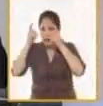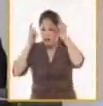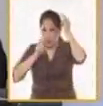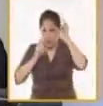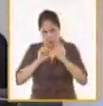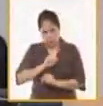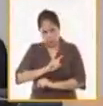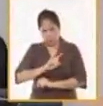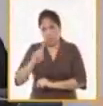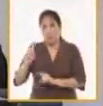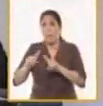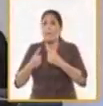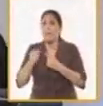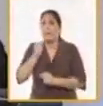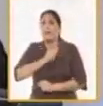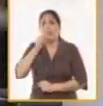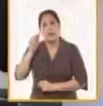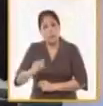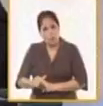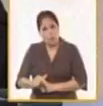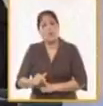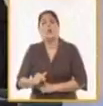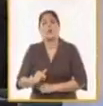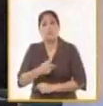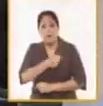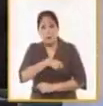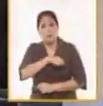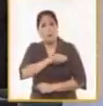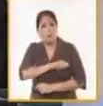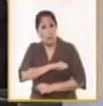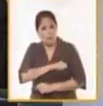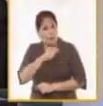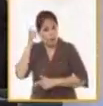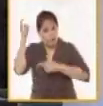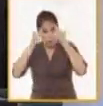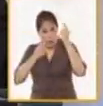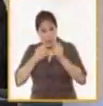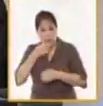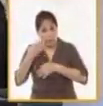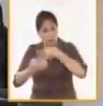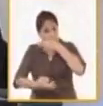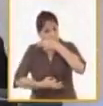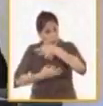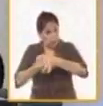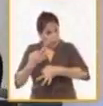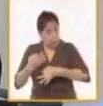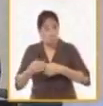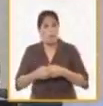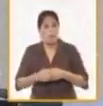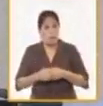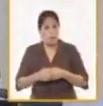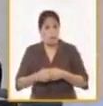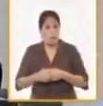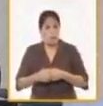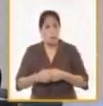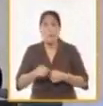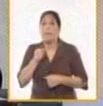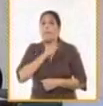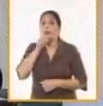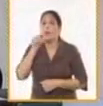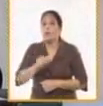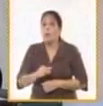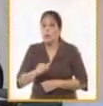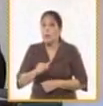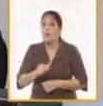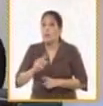fueron, pero que eran periodistas dignos cívicos. Chávez los destacó muchas veces en su discurso. Periodistas que eran de grandes